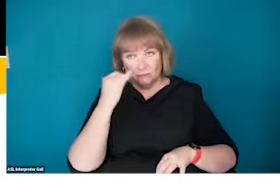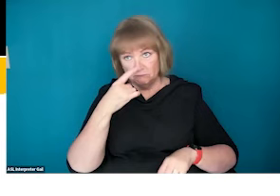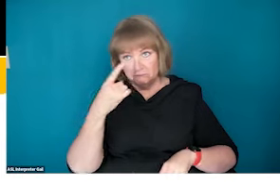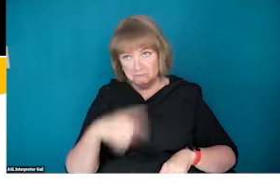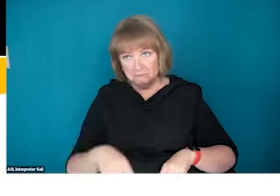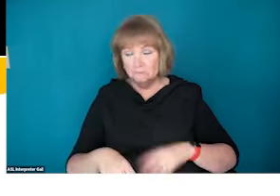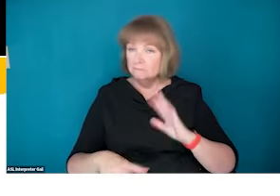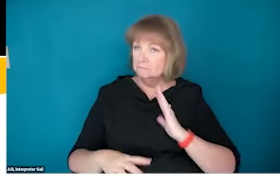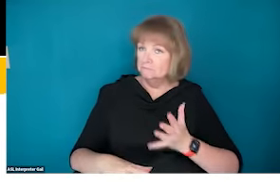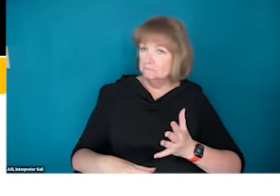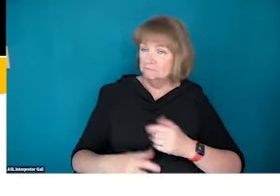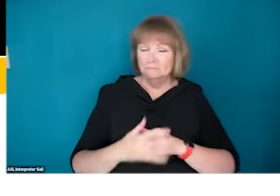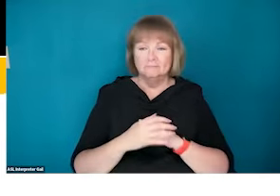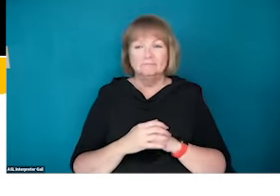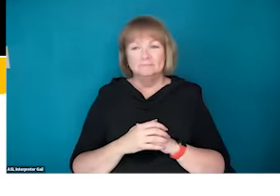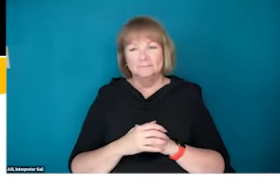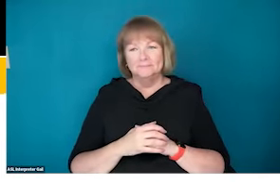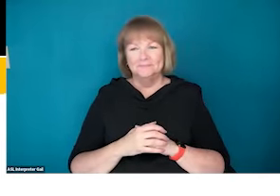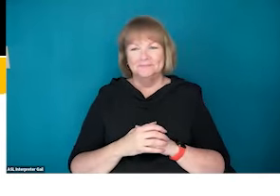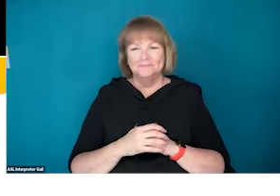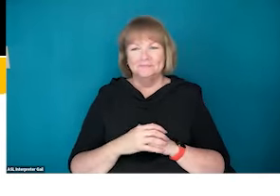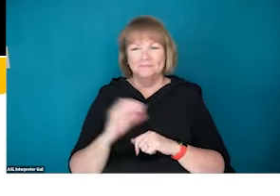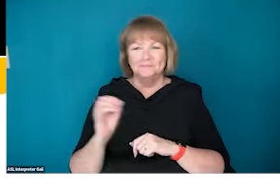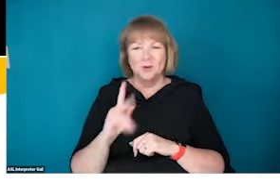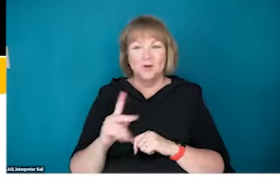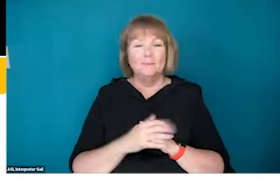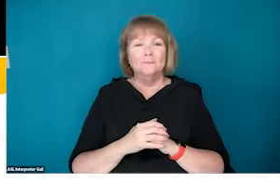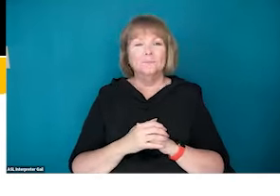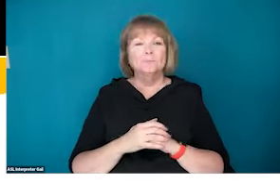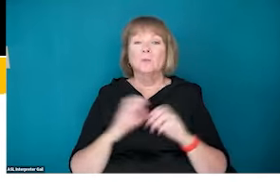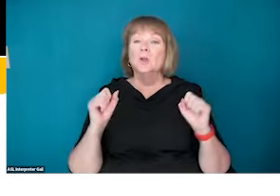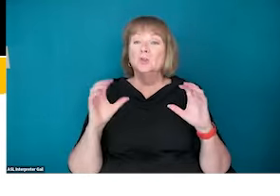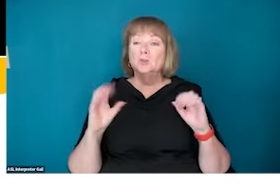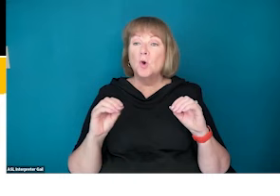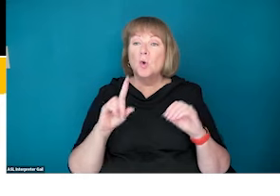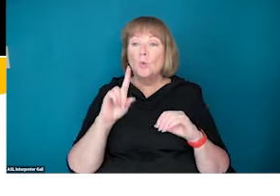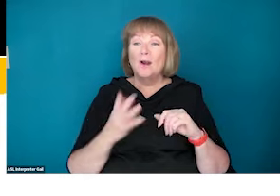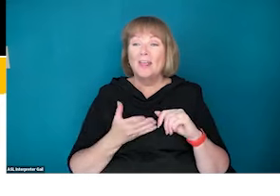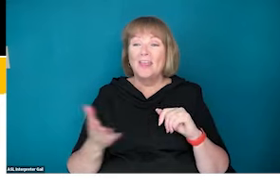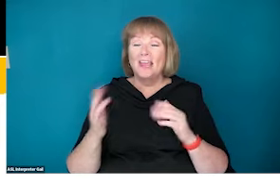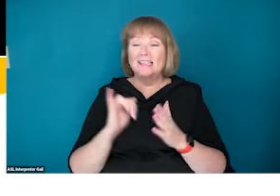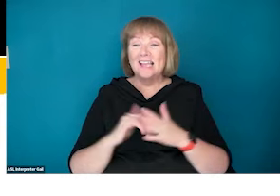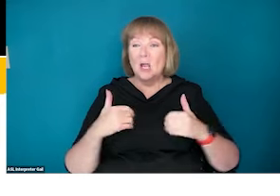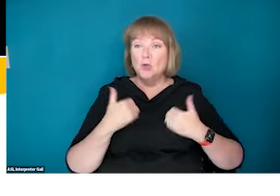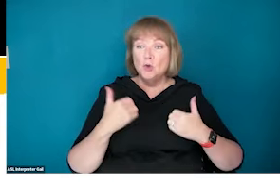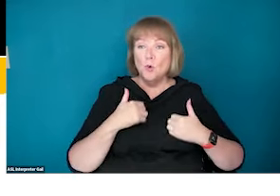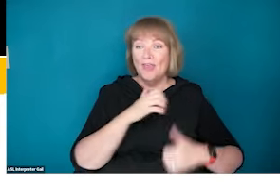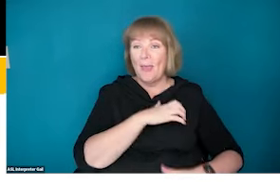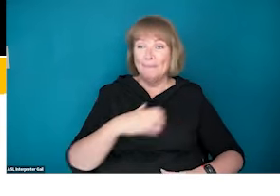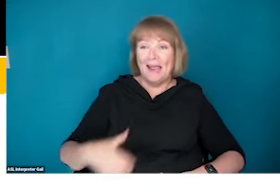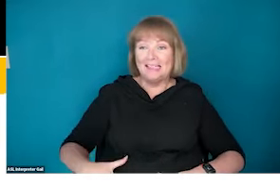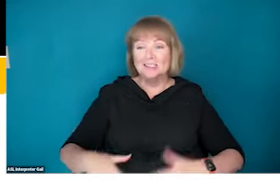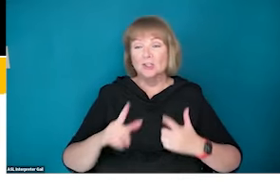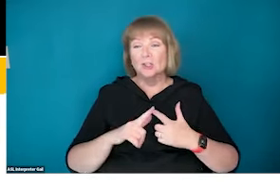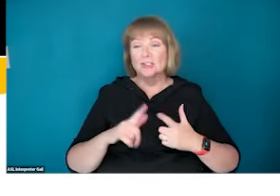de tener poder escoger y con lo importante que es que ellos puedan escoger porque esto mejora la salud mental